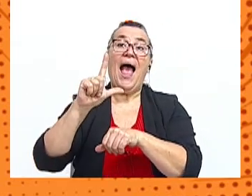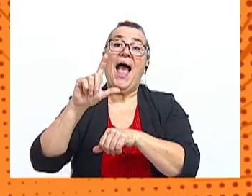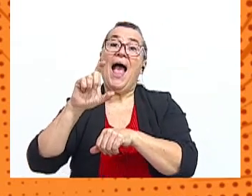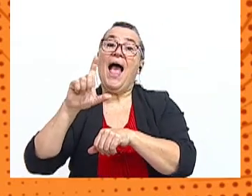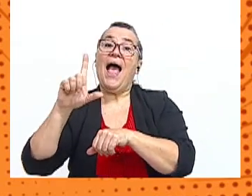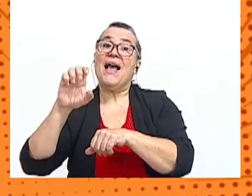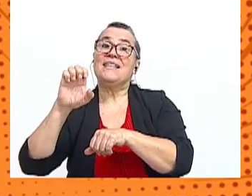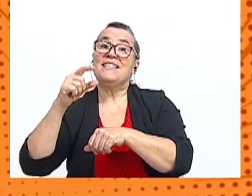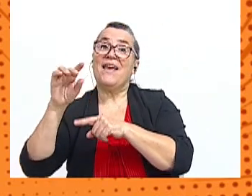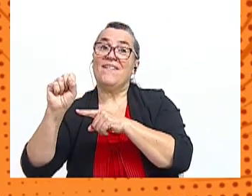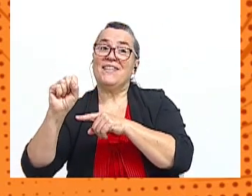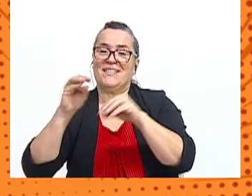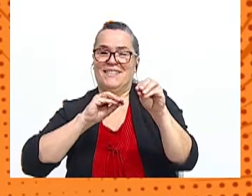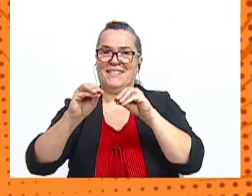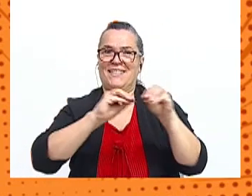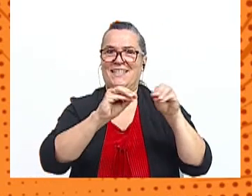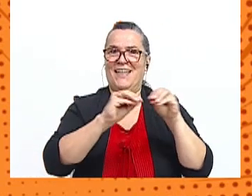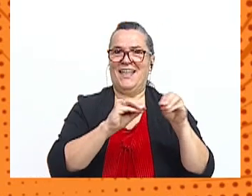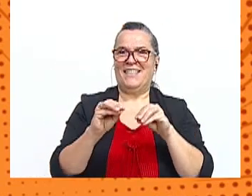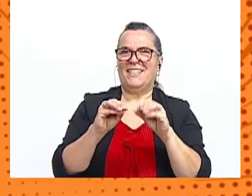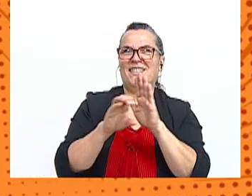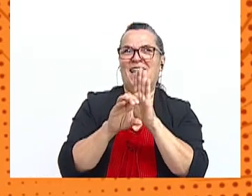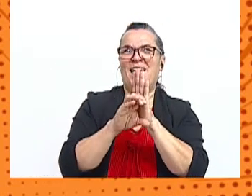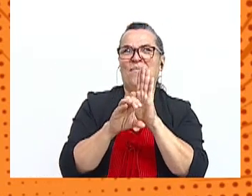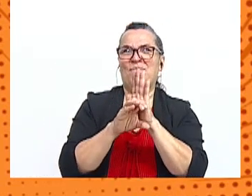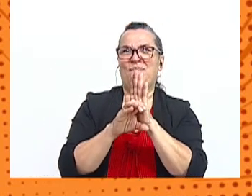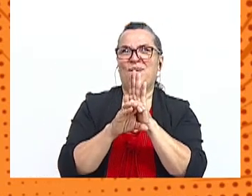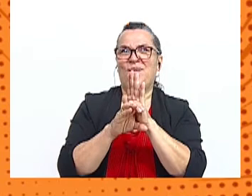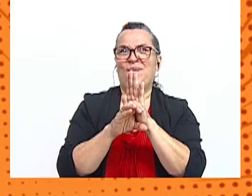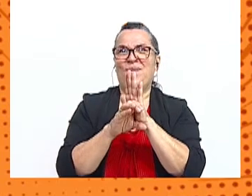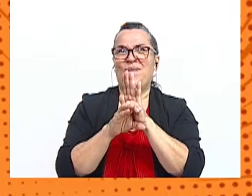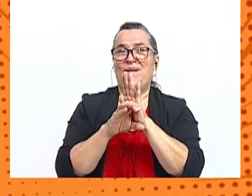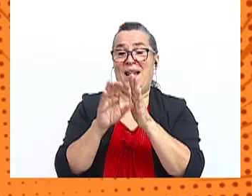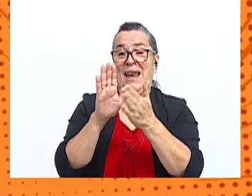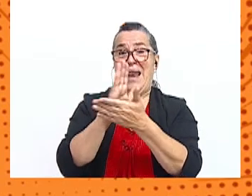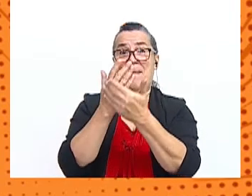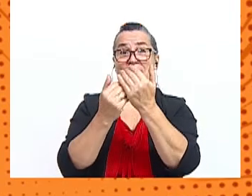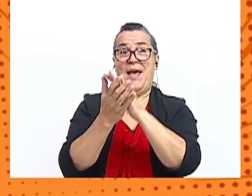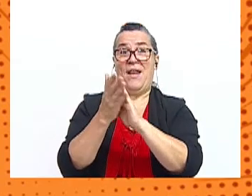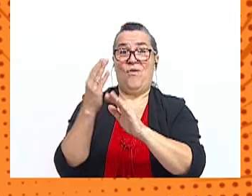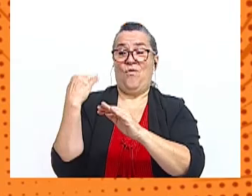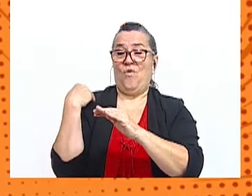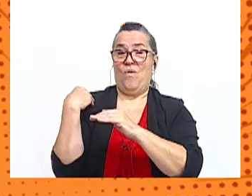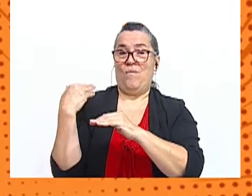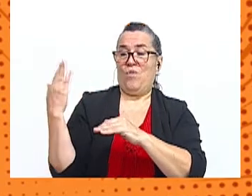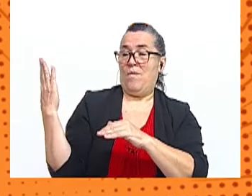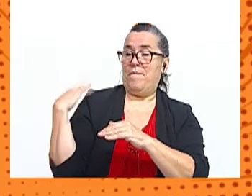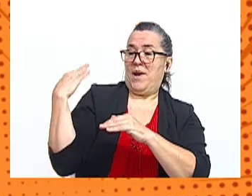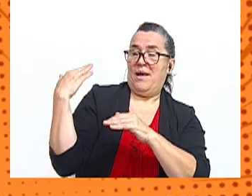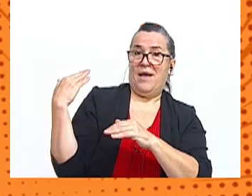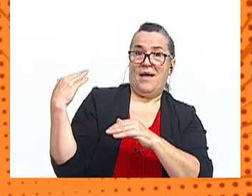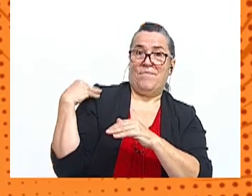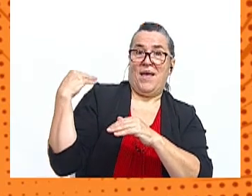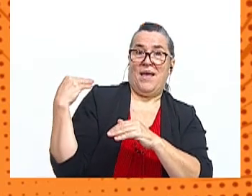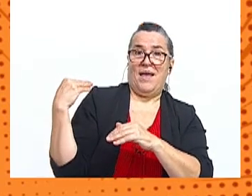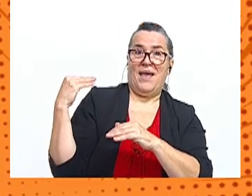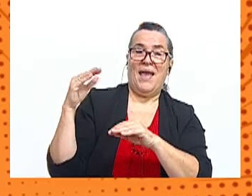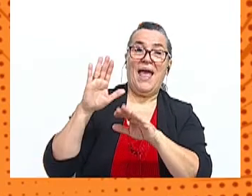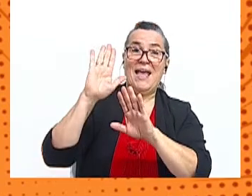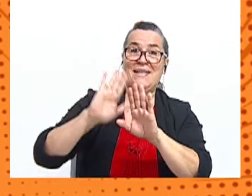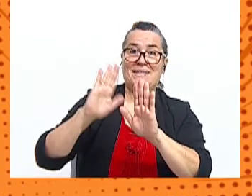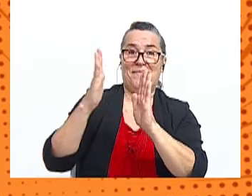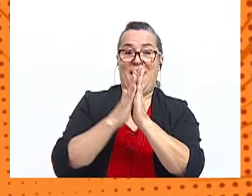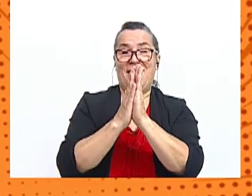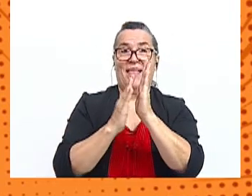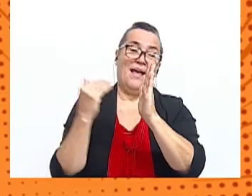elementos cinéticos, por ejemplo, en la mano del niño que golpea la espalda del joven.